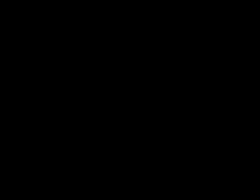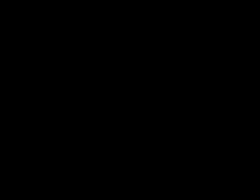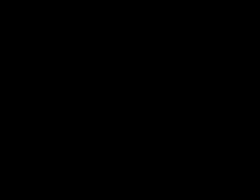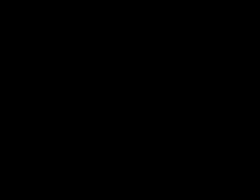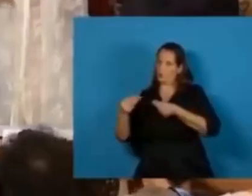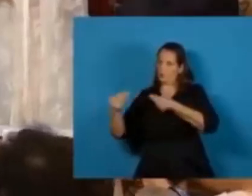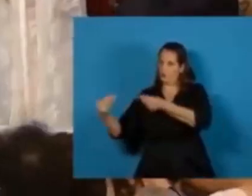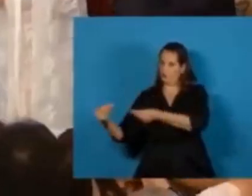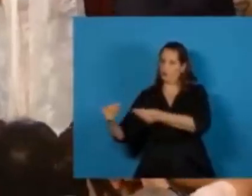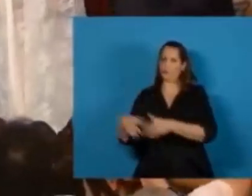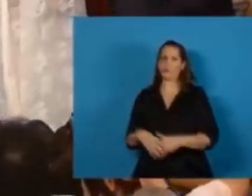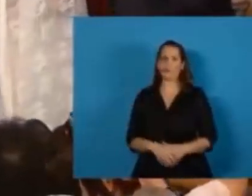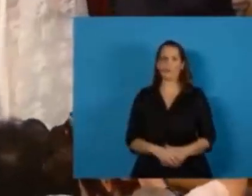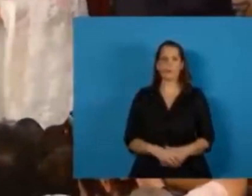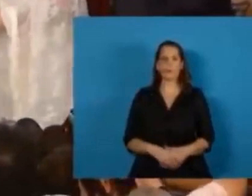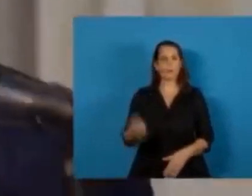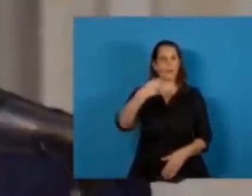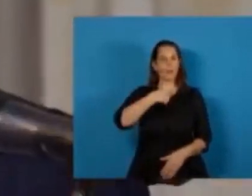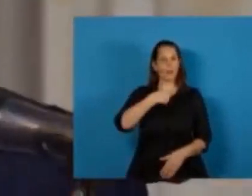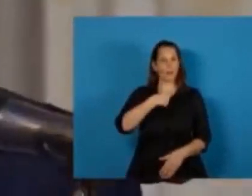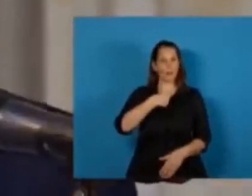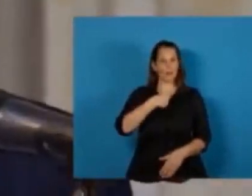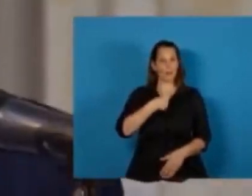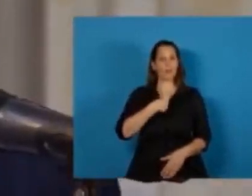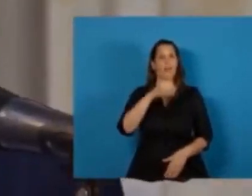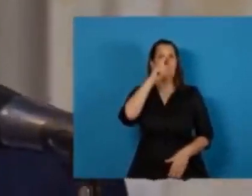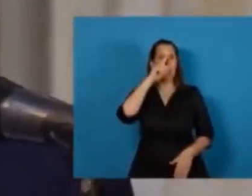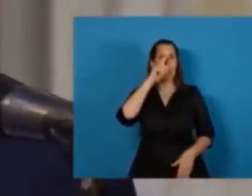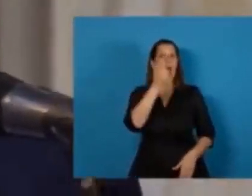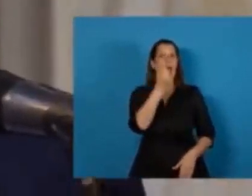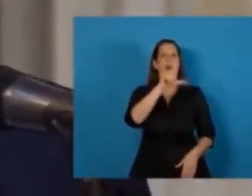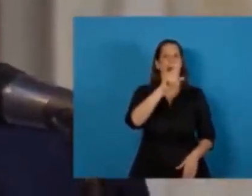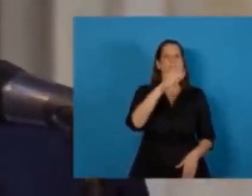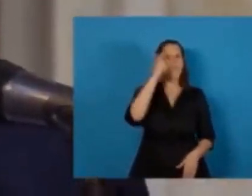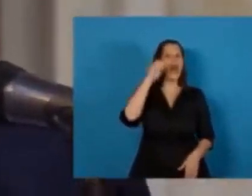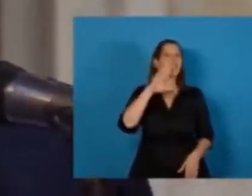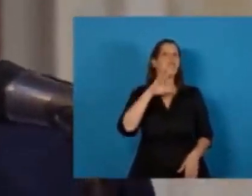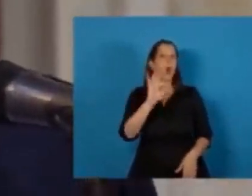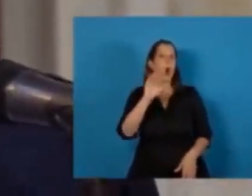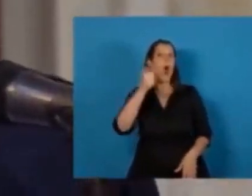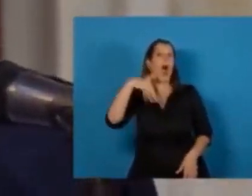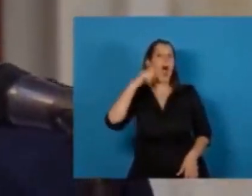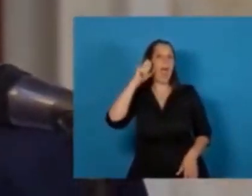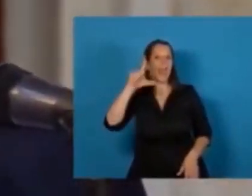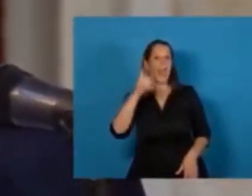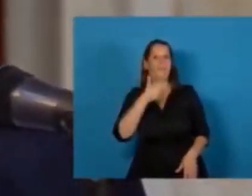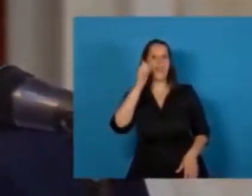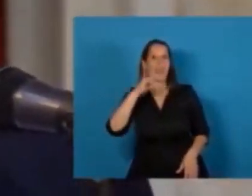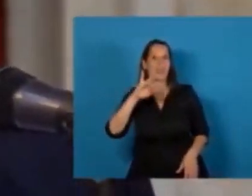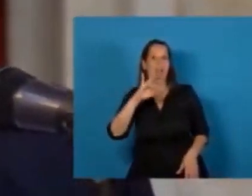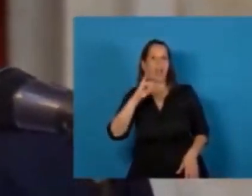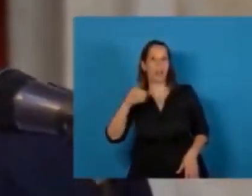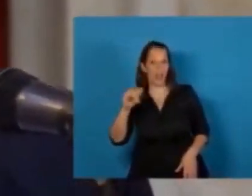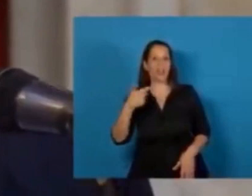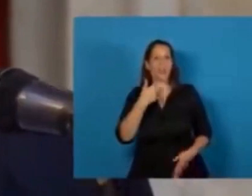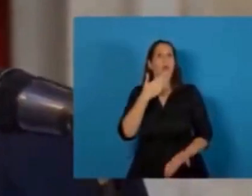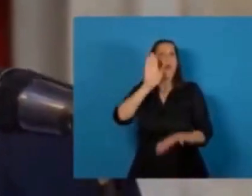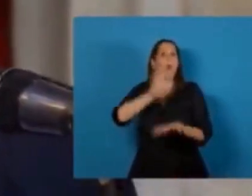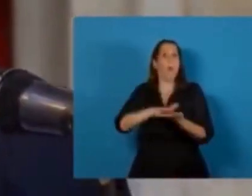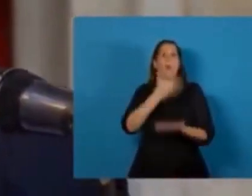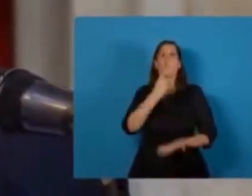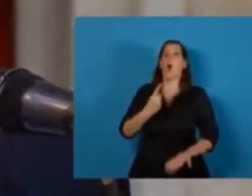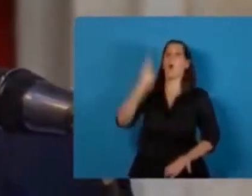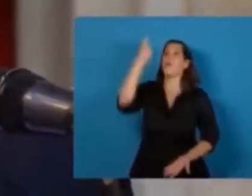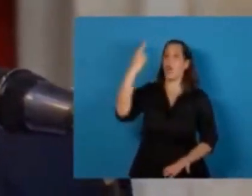de manos de un presidente no peronista Mauricio macri a un peronista el doctor Alberto fernándes y por la jura como